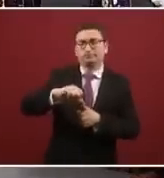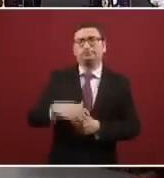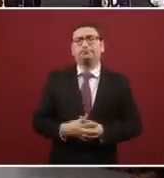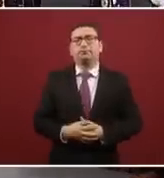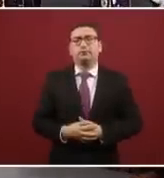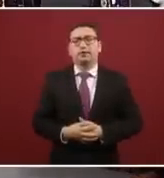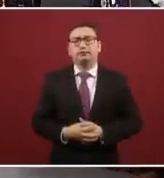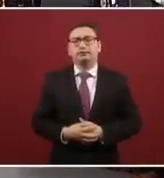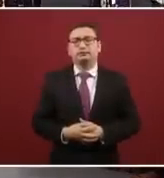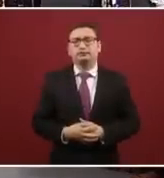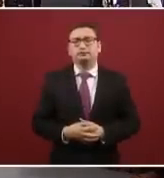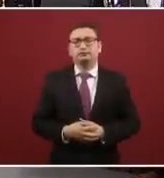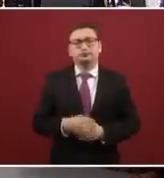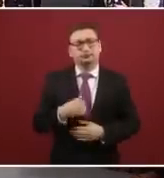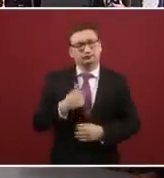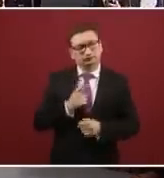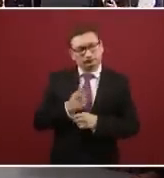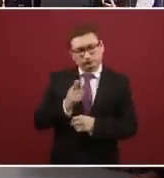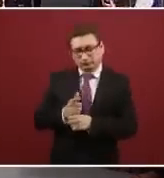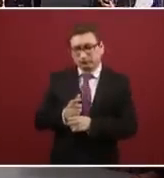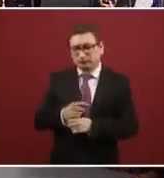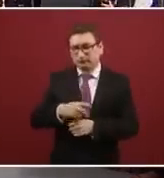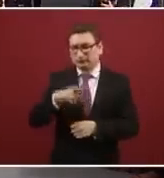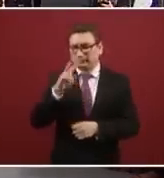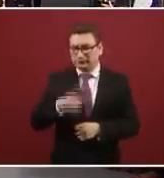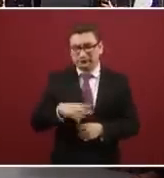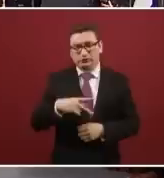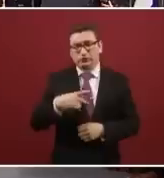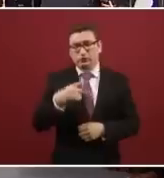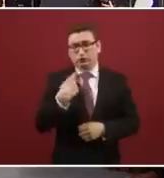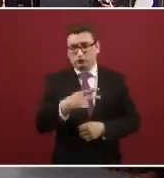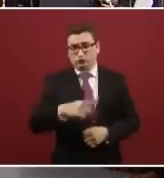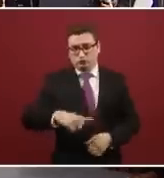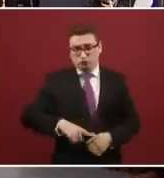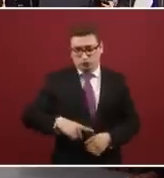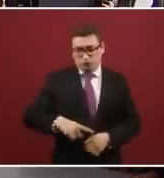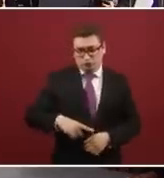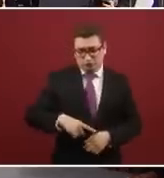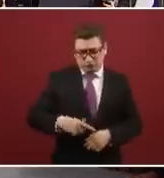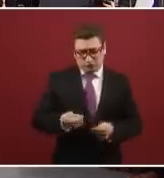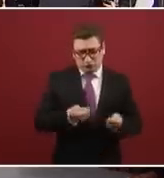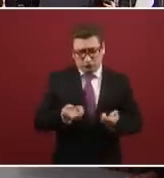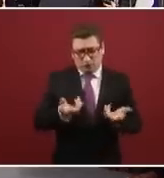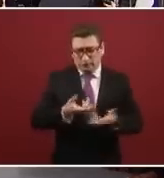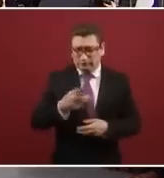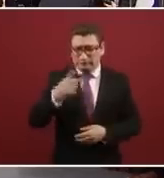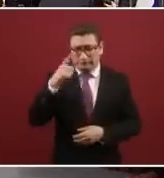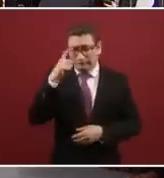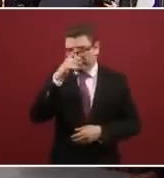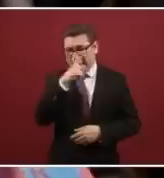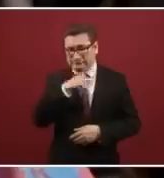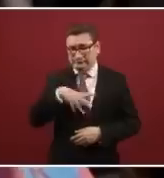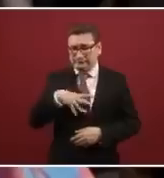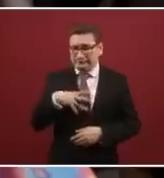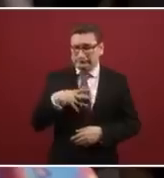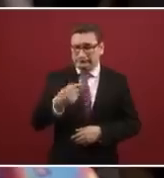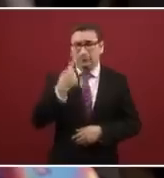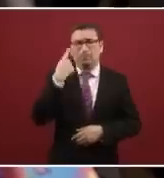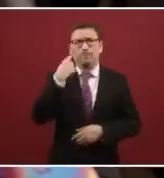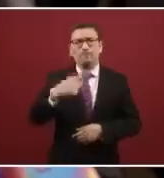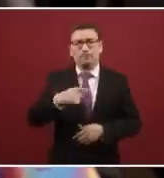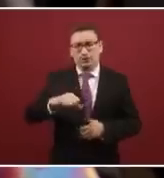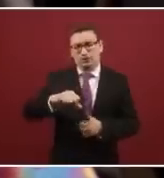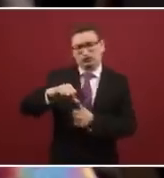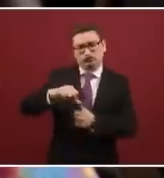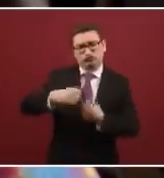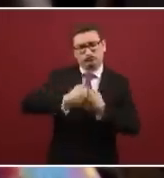Realmente creo que es un reto para su gobierno, quizás uno de los más importantes, el poder controlar la